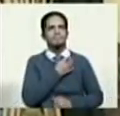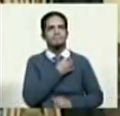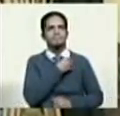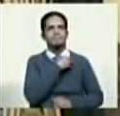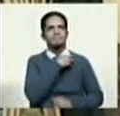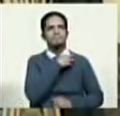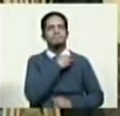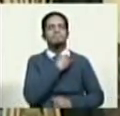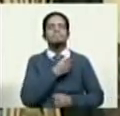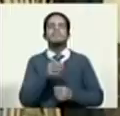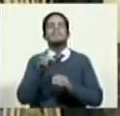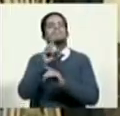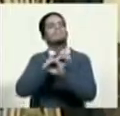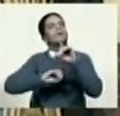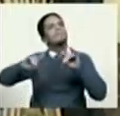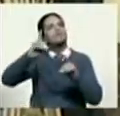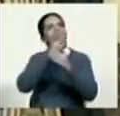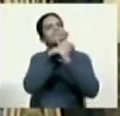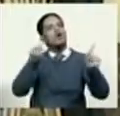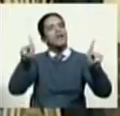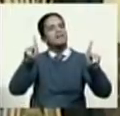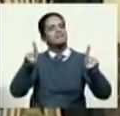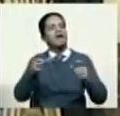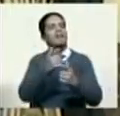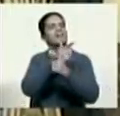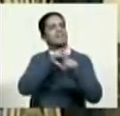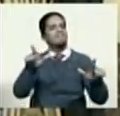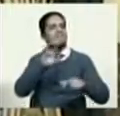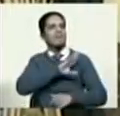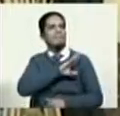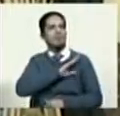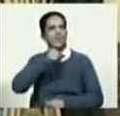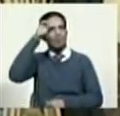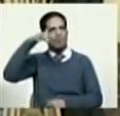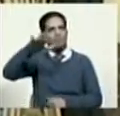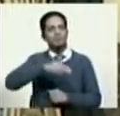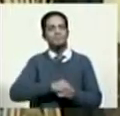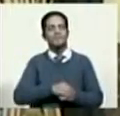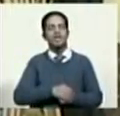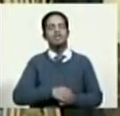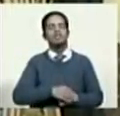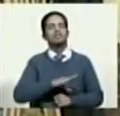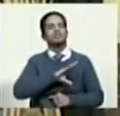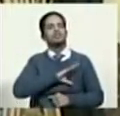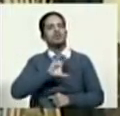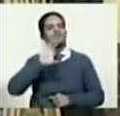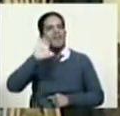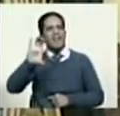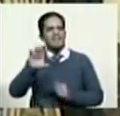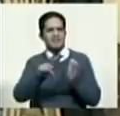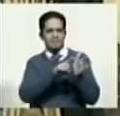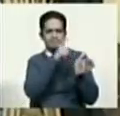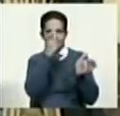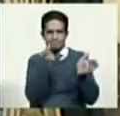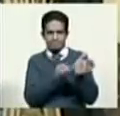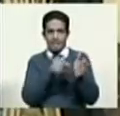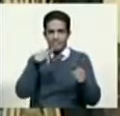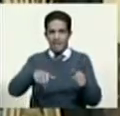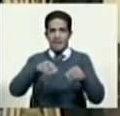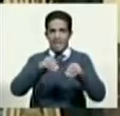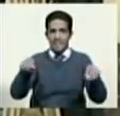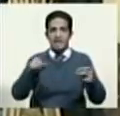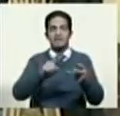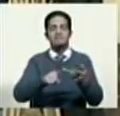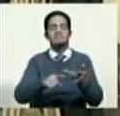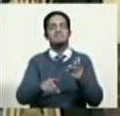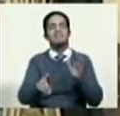La democracia, la libertad del pueblo, la soberanía, la integridad territorial y el derecho a la